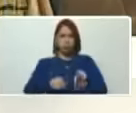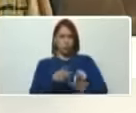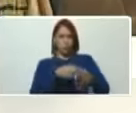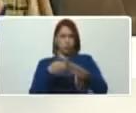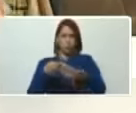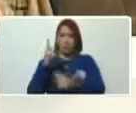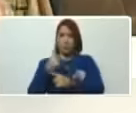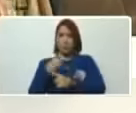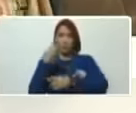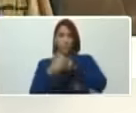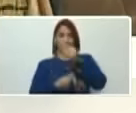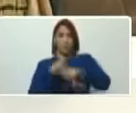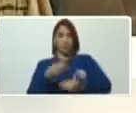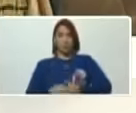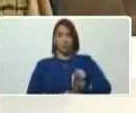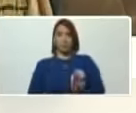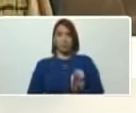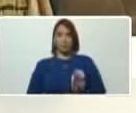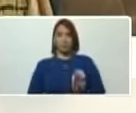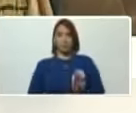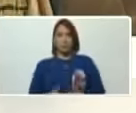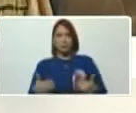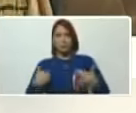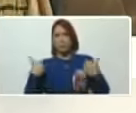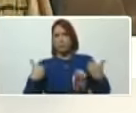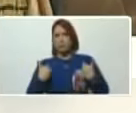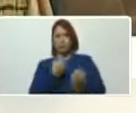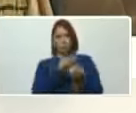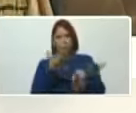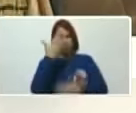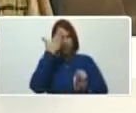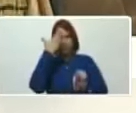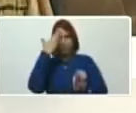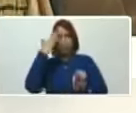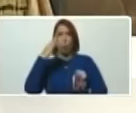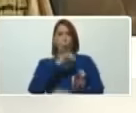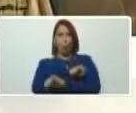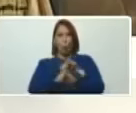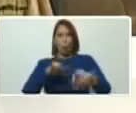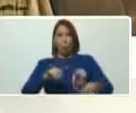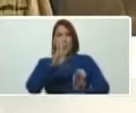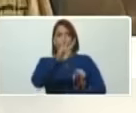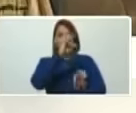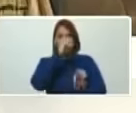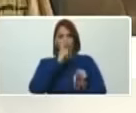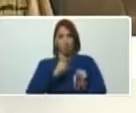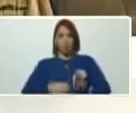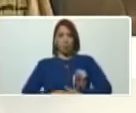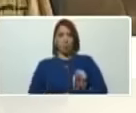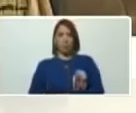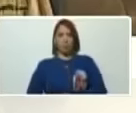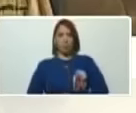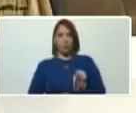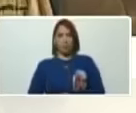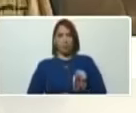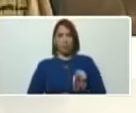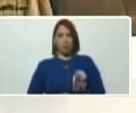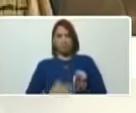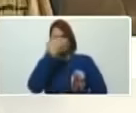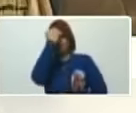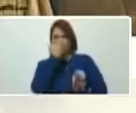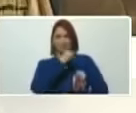hay que hacer, que han sido afectadas, como ustedes saben, en los últimos 4 años por las medidas criminales de las